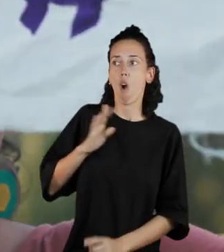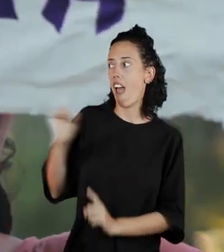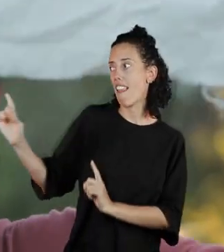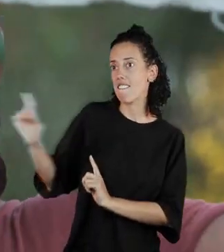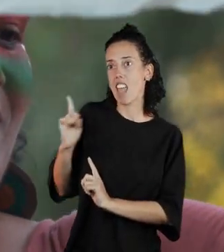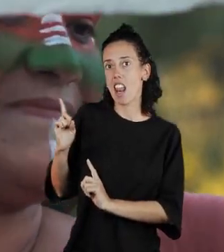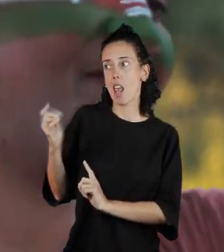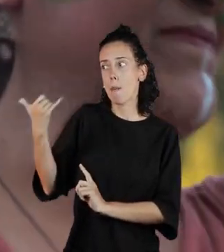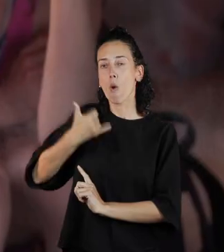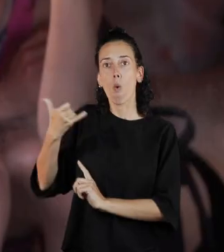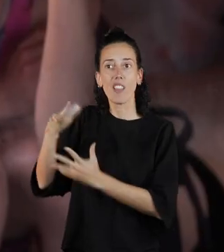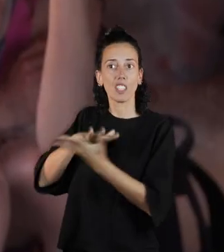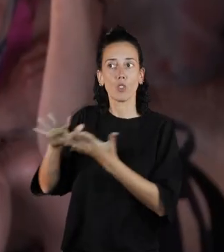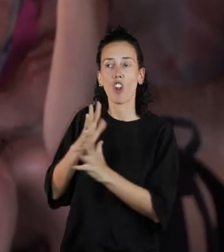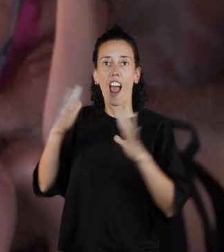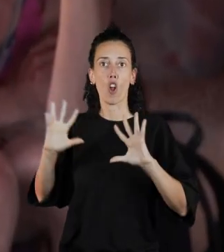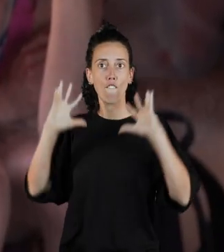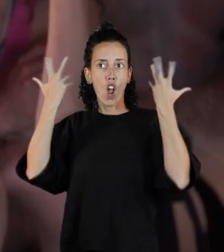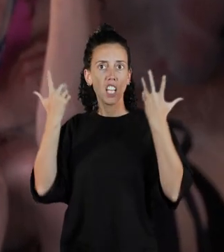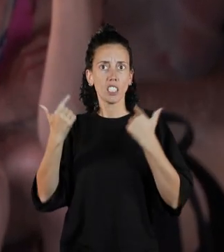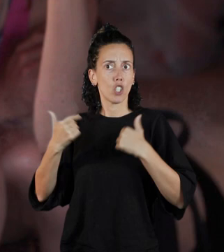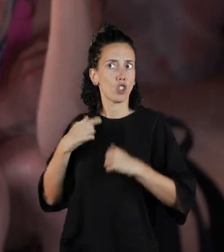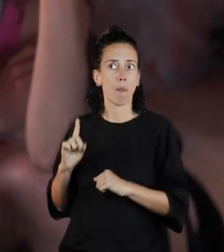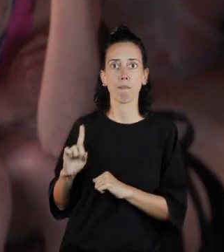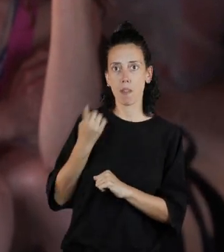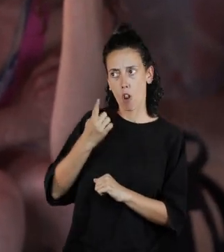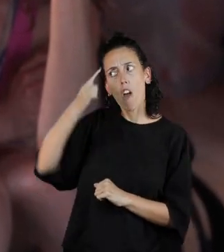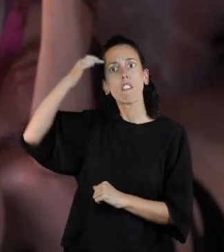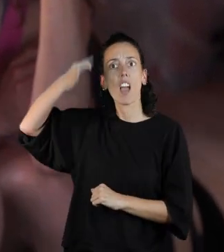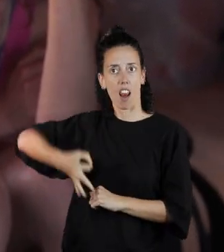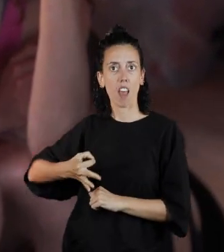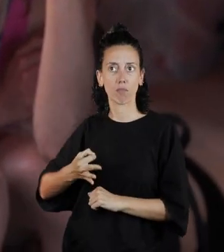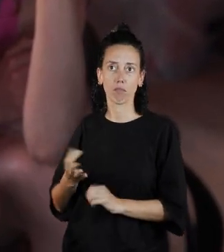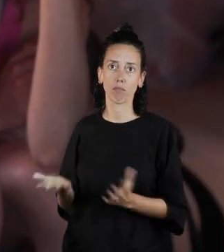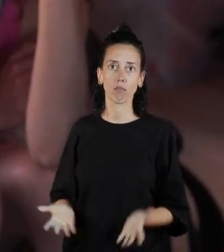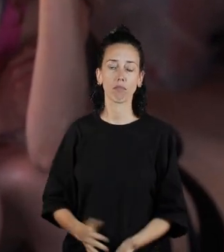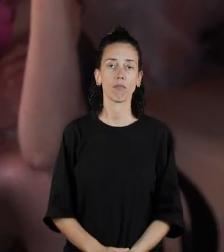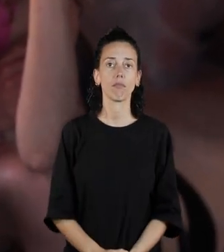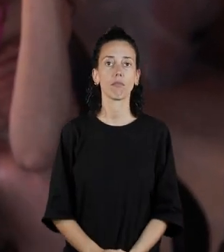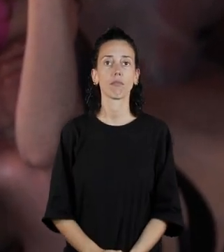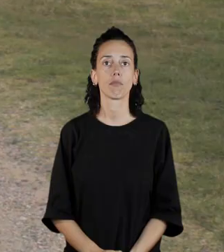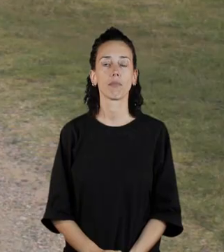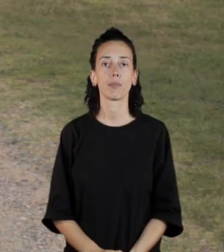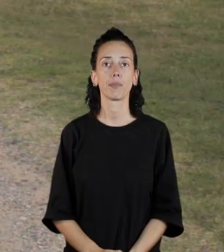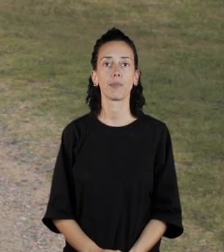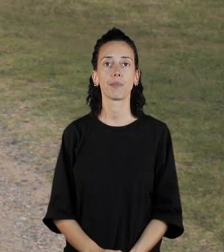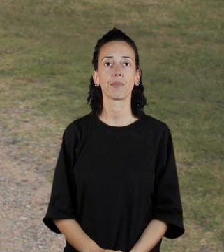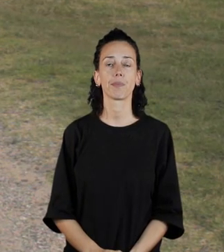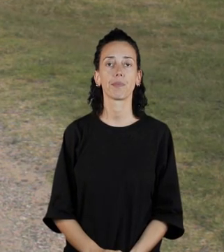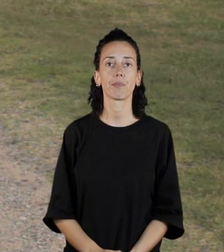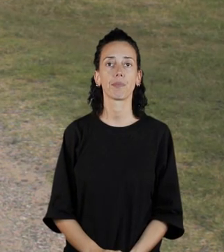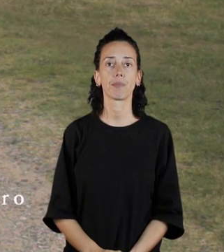si a mí viene una mujer y me dice, pasó ta-ta-ta, lo que sea, yo lo primero que voy a pensar es que le voy a creer.